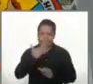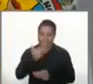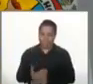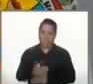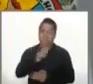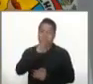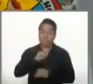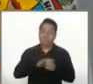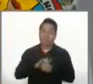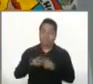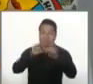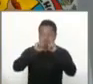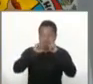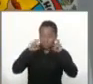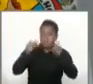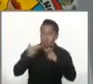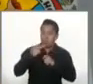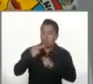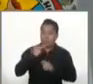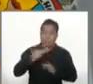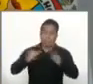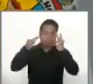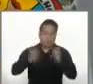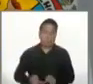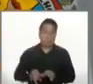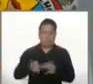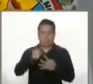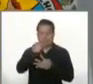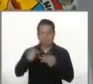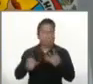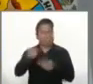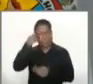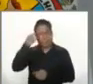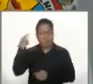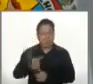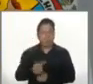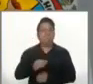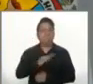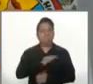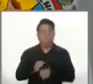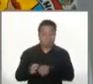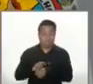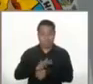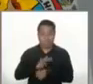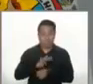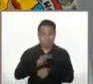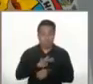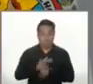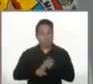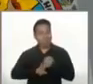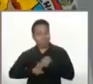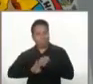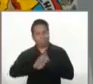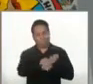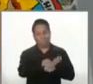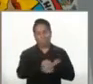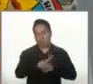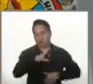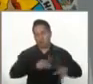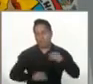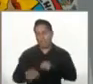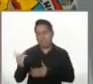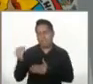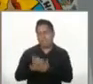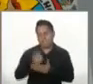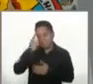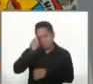el uso correcto del cubrebocas como medidas para mitigar el contagio de COVID-19 en la población y